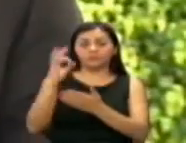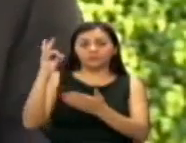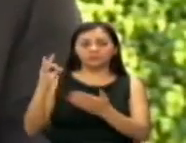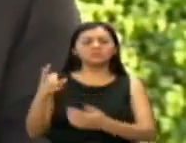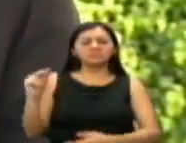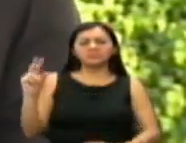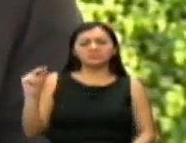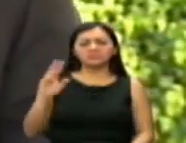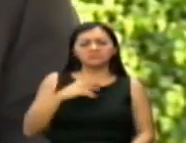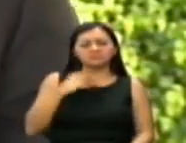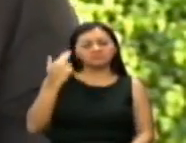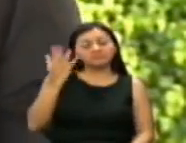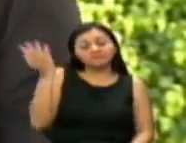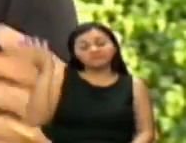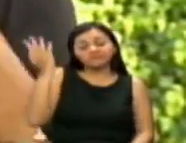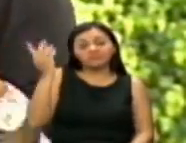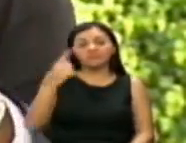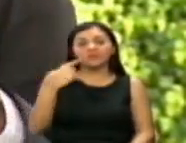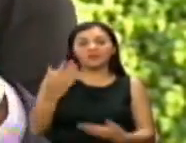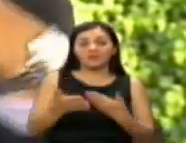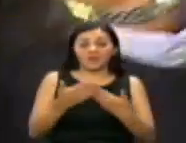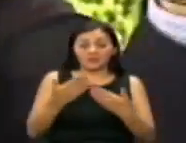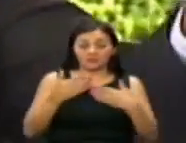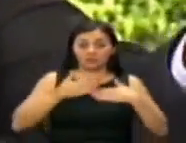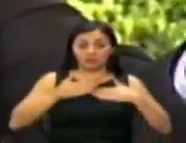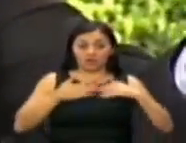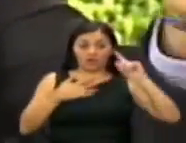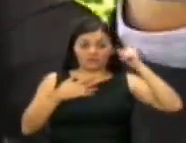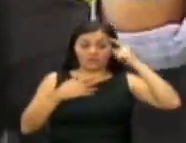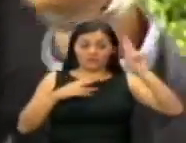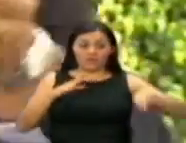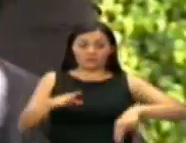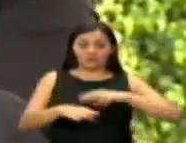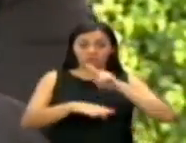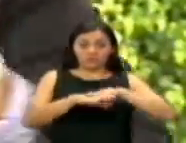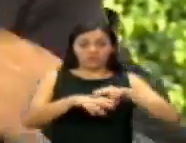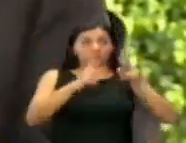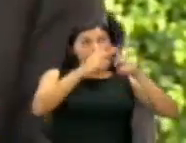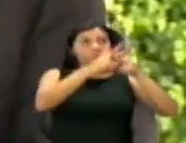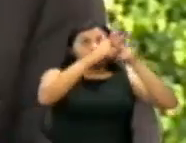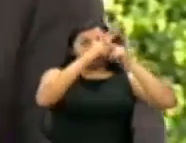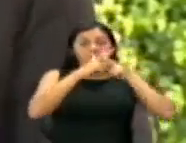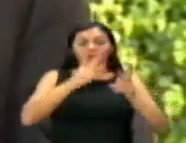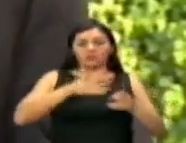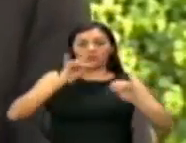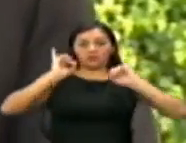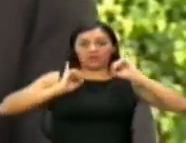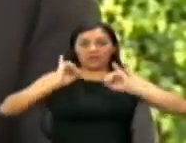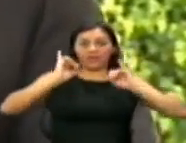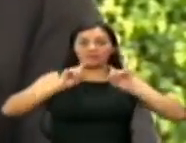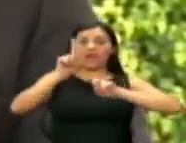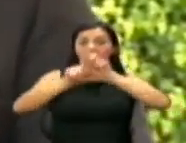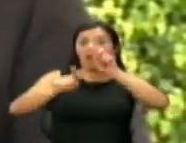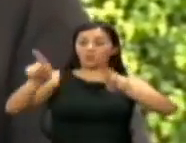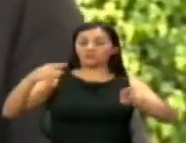hecho. Y por una razón, porque es más fácil para nosotros buscar financiamiento como la venta anticipada a Tailandia, que muchos